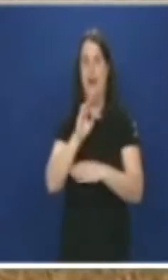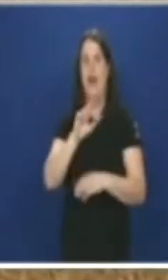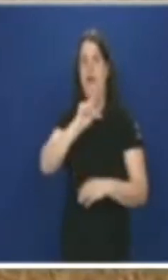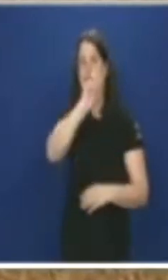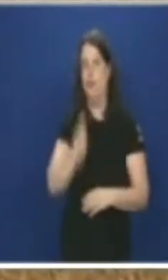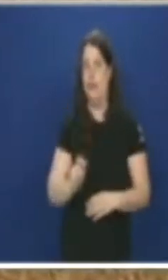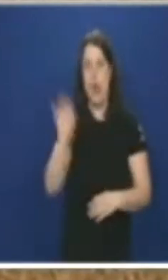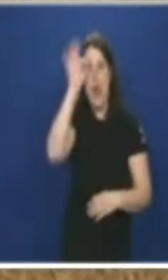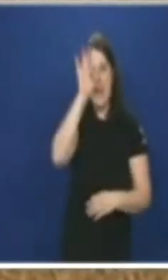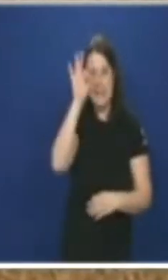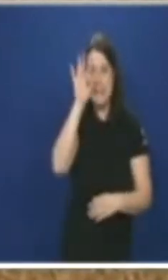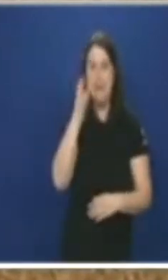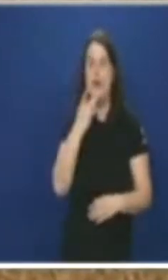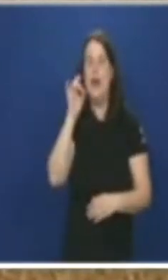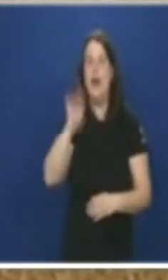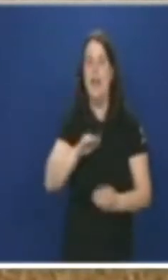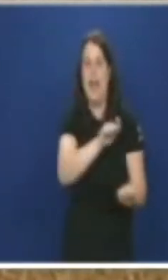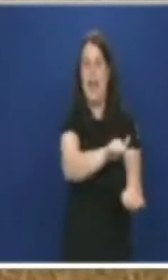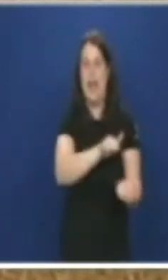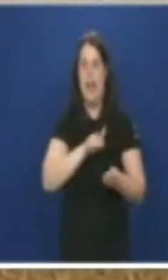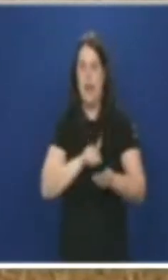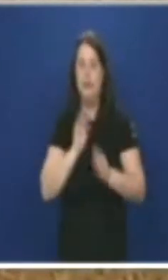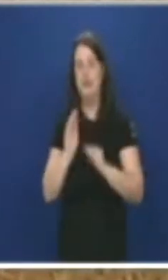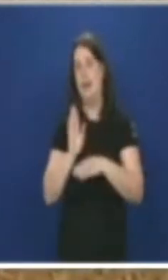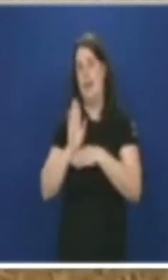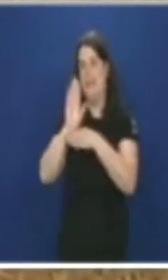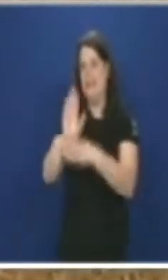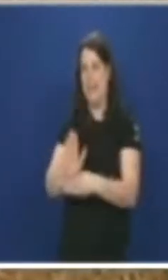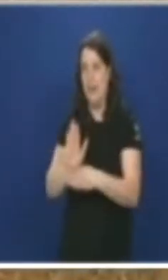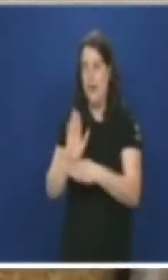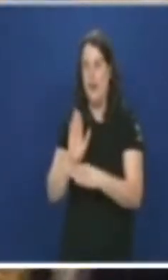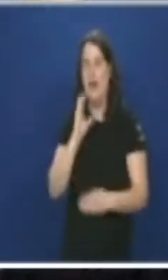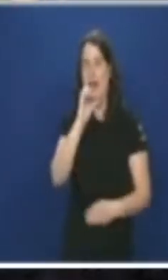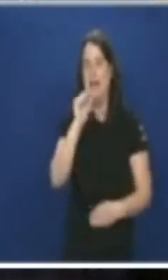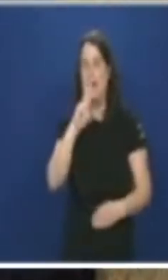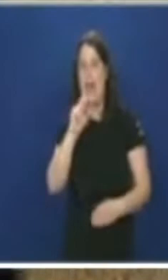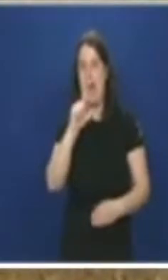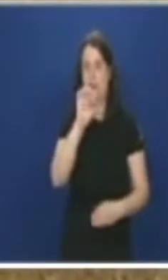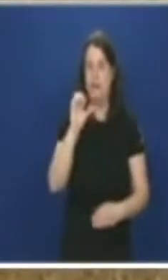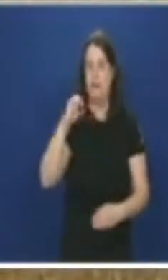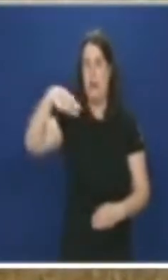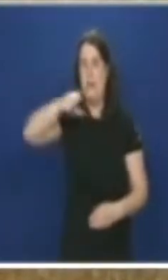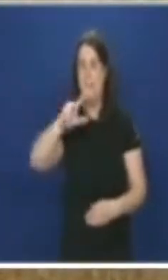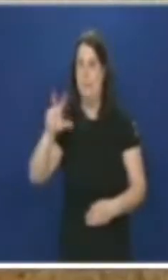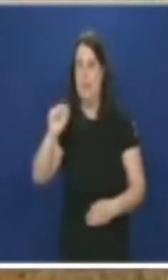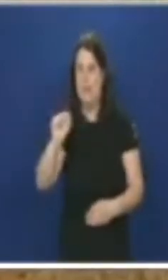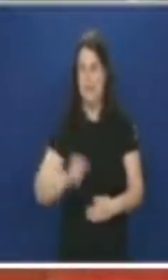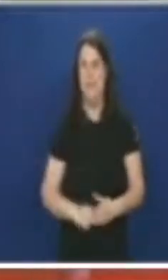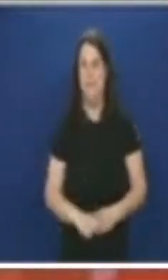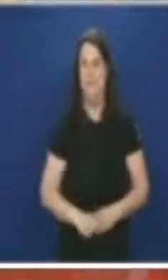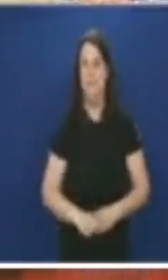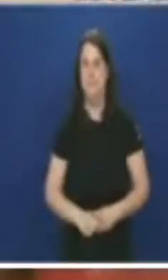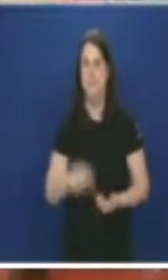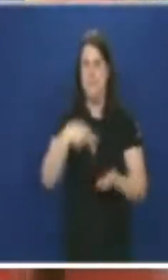Castelao. Recolle a medalla na súa representación don Carlos Mella Villar. Ten a palabra.